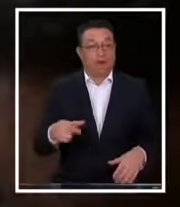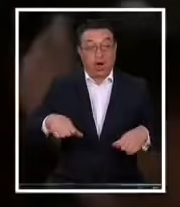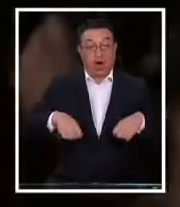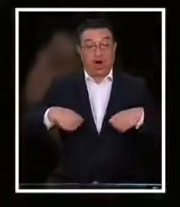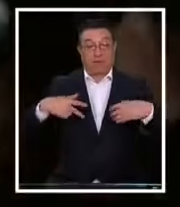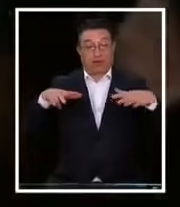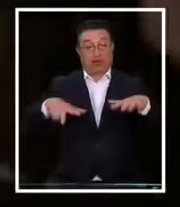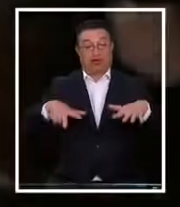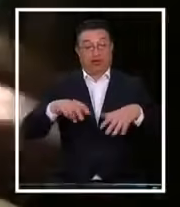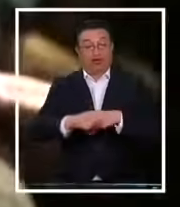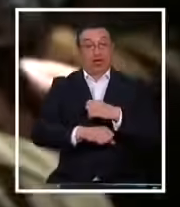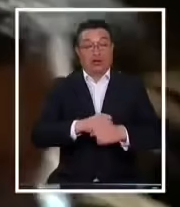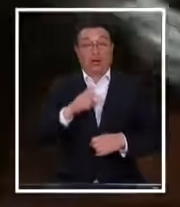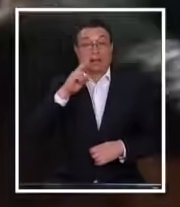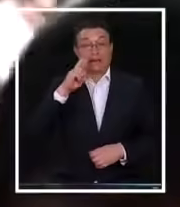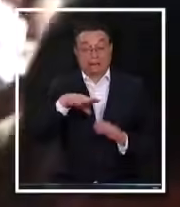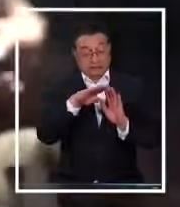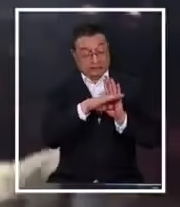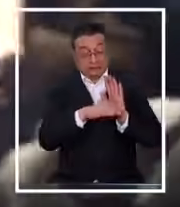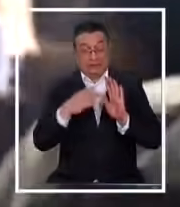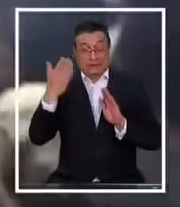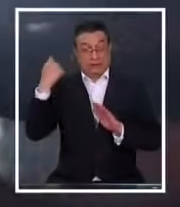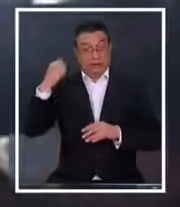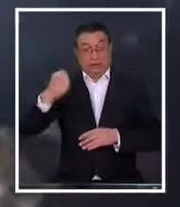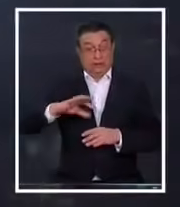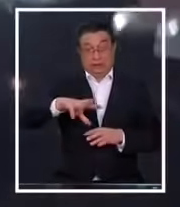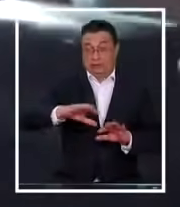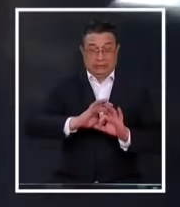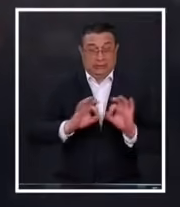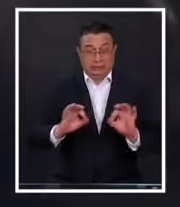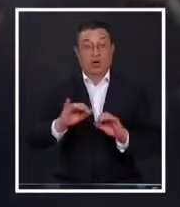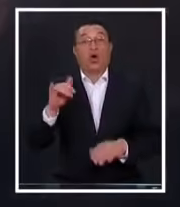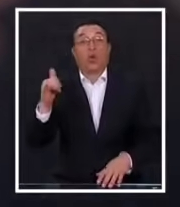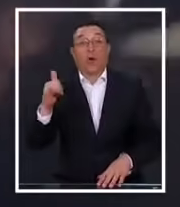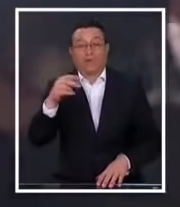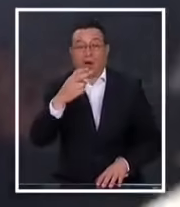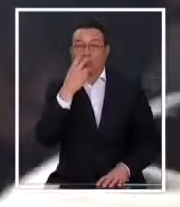de 18 años, sin antecedentes, será formalizado este jueves